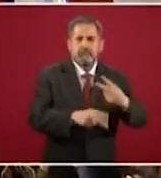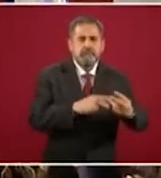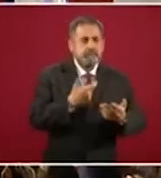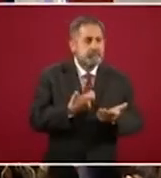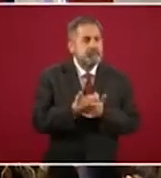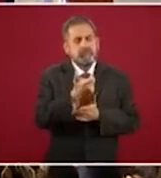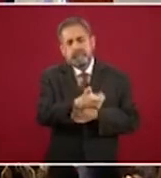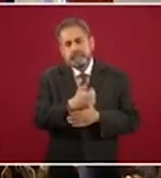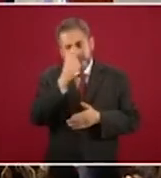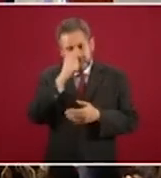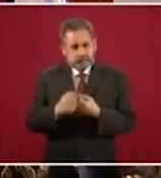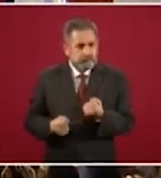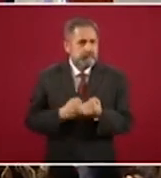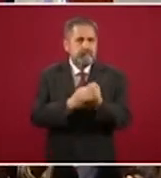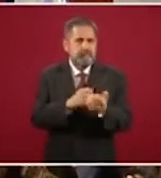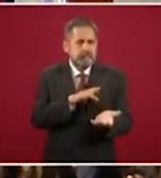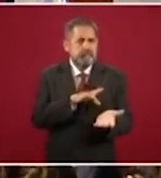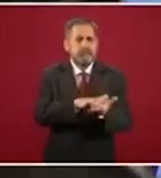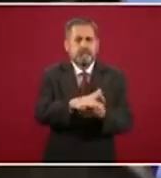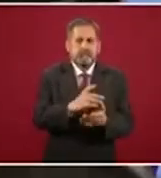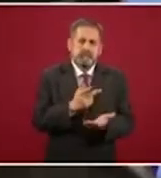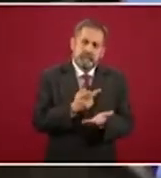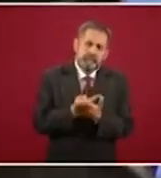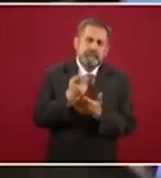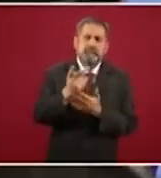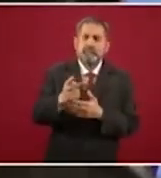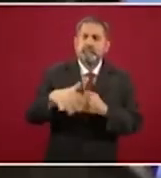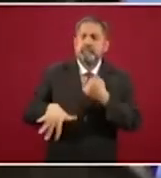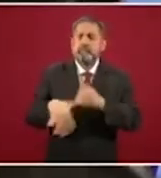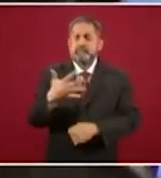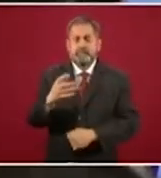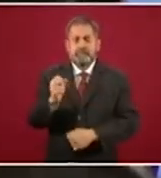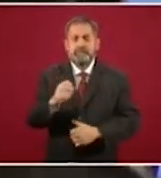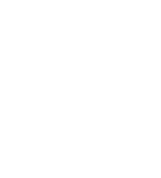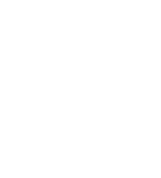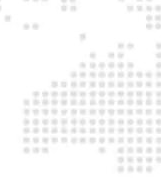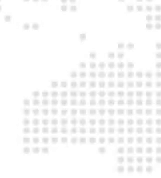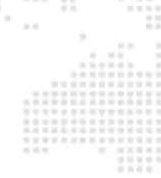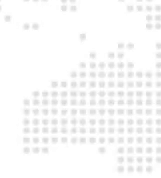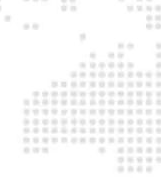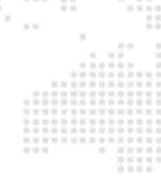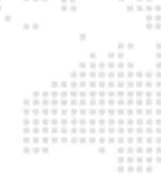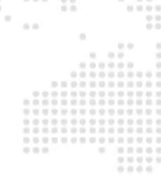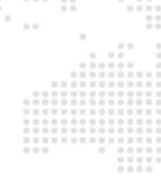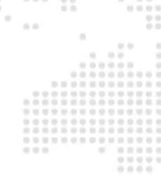estos recursos a fondear lo que sería el premio del próximo 15 de septiembre.